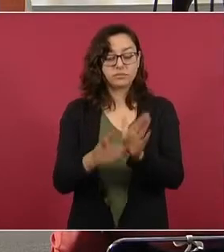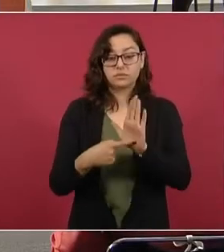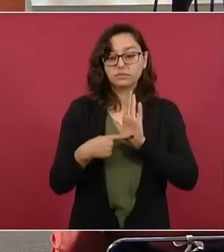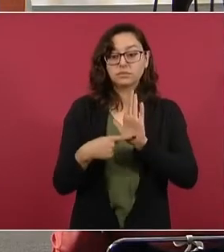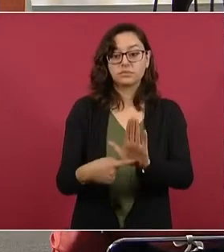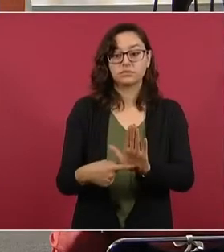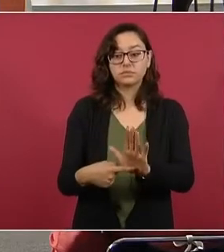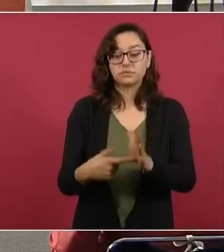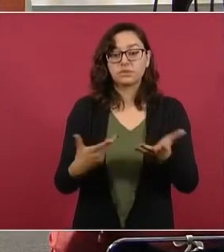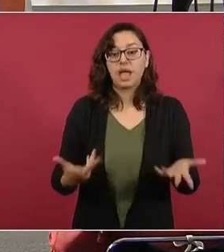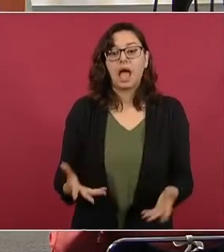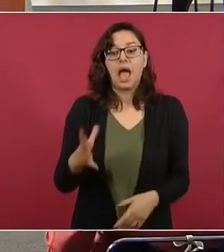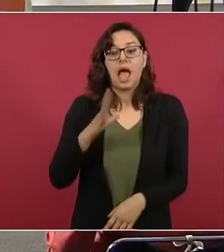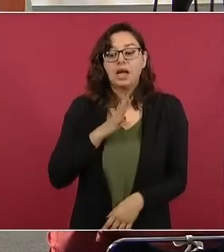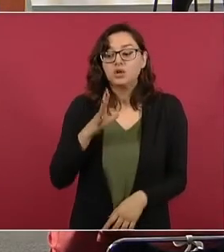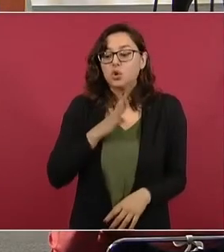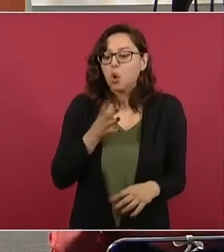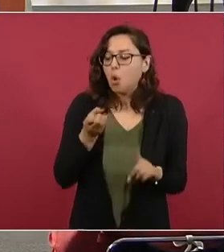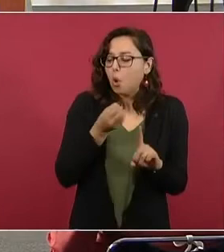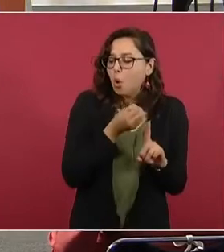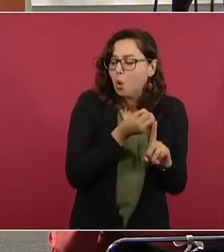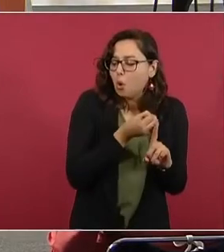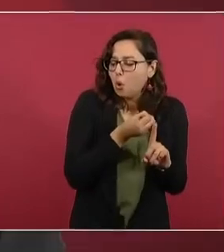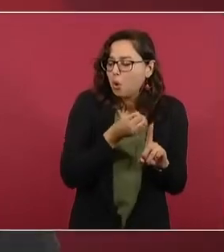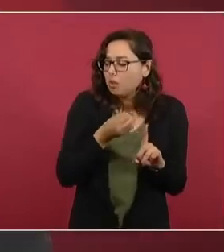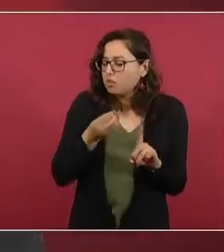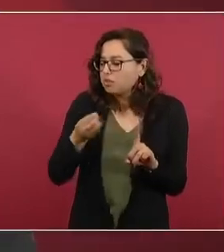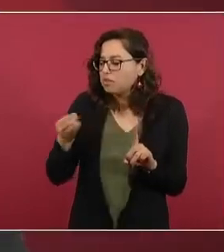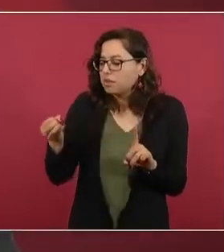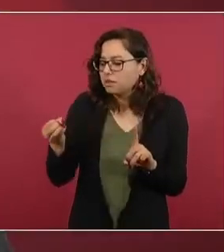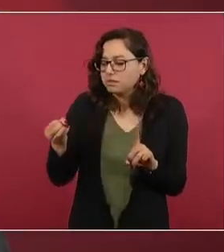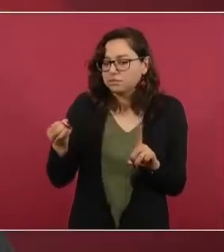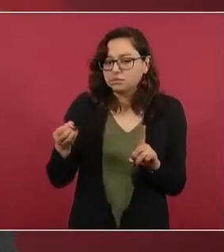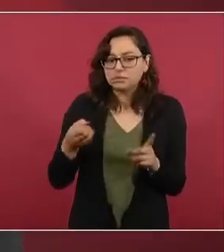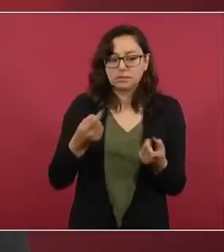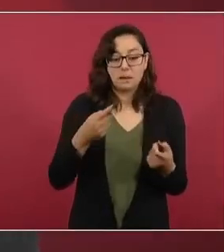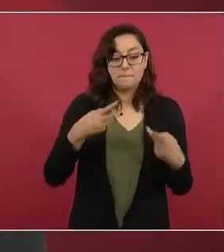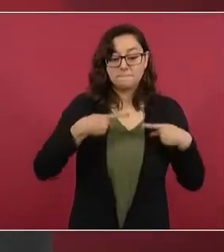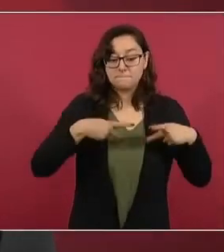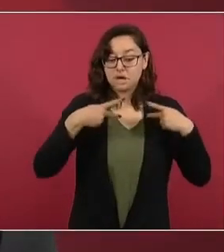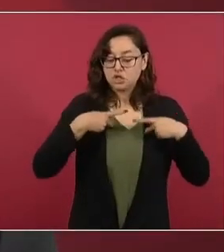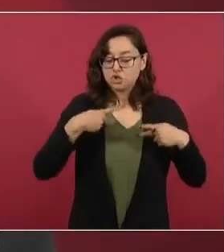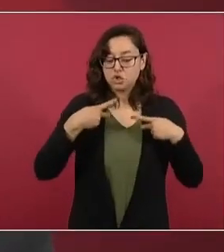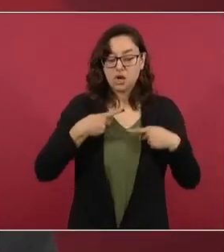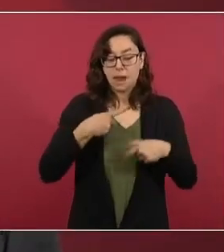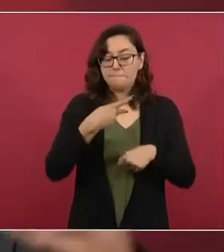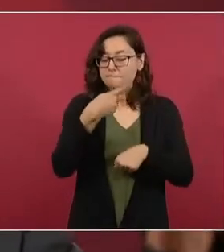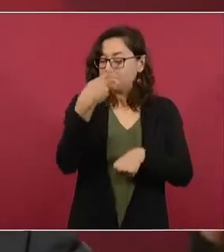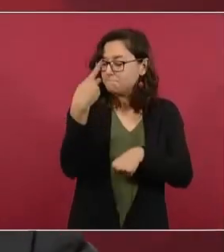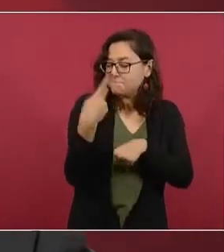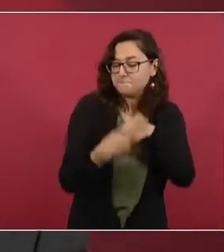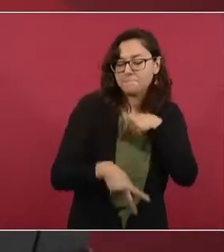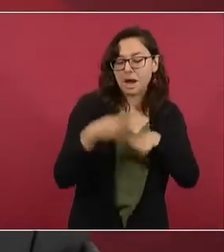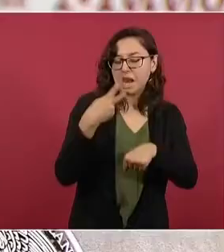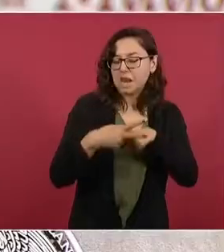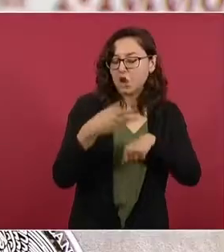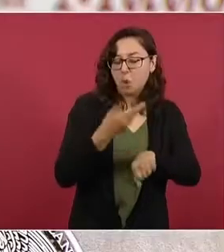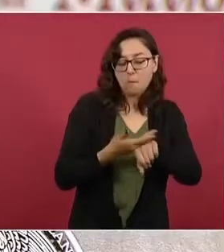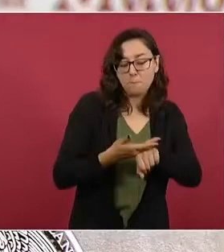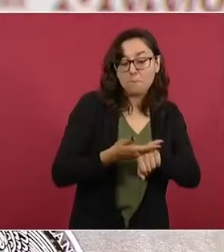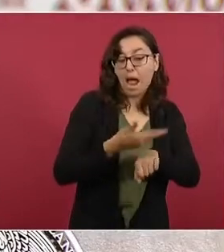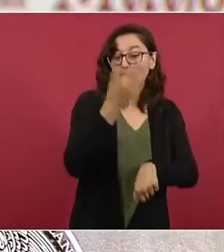un orden muy consistente de la persona de mayor riesgo a la persona de menor